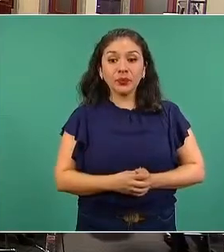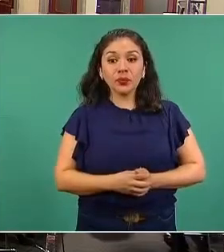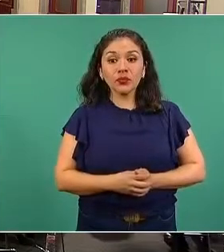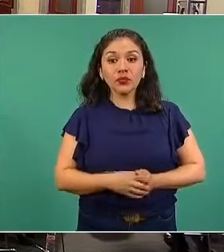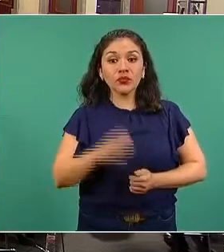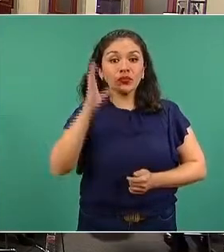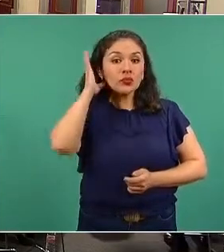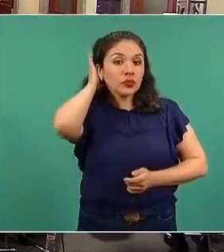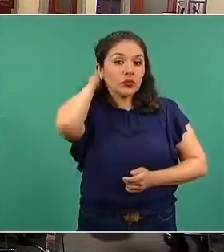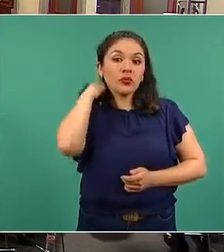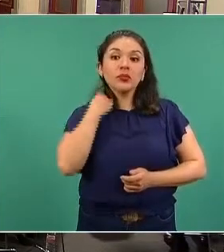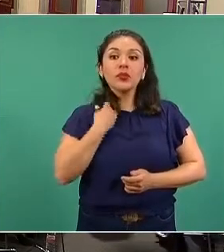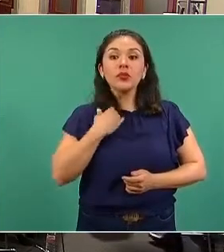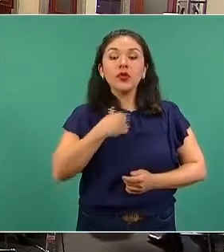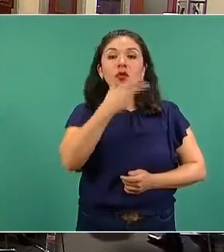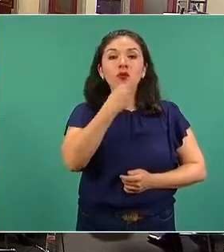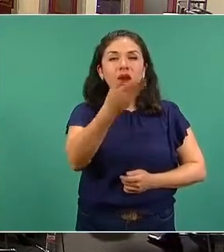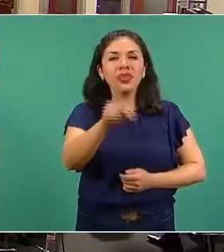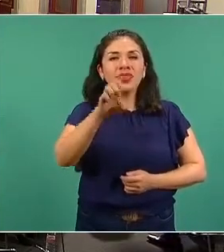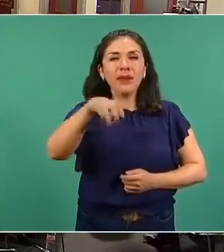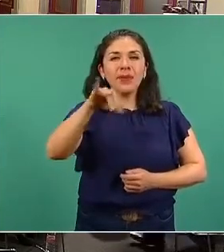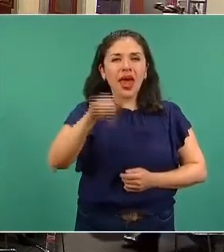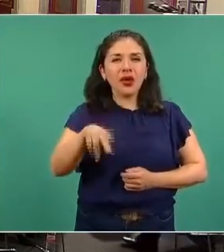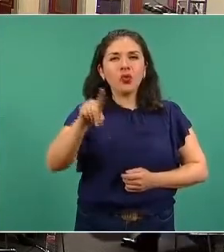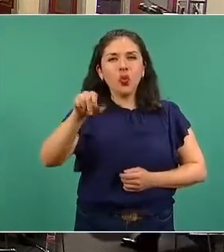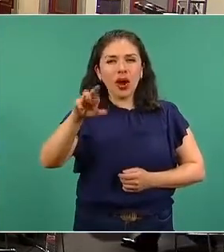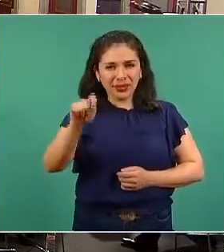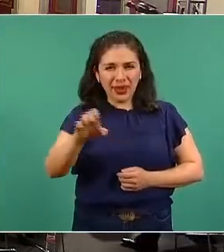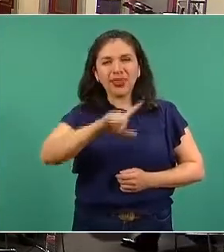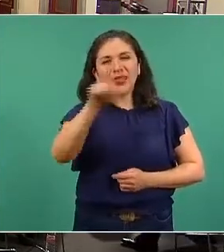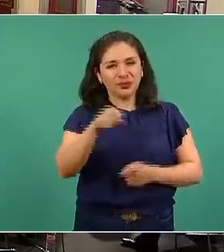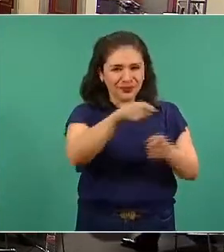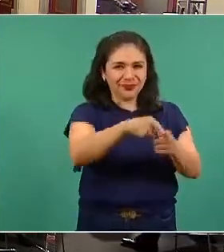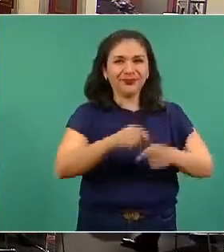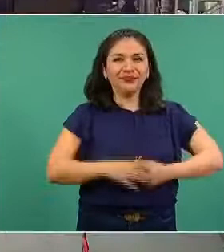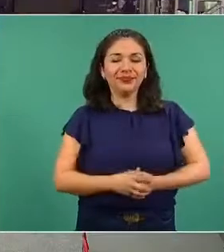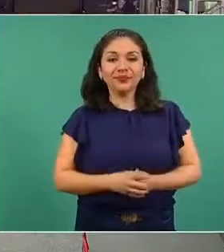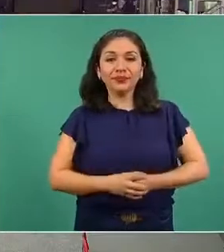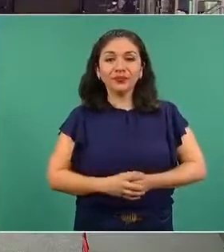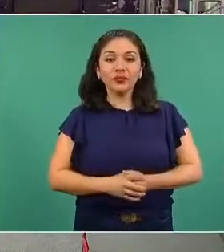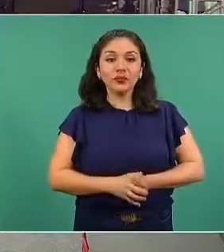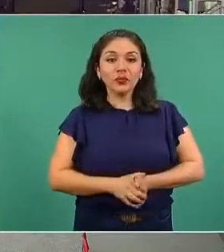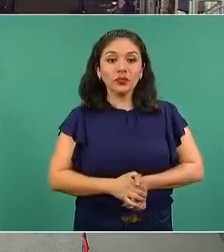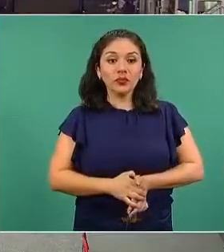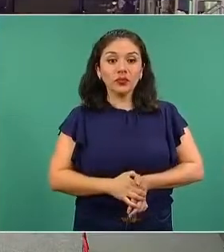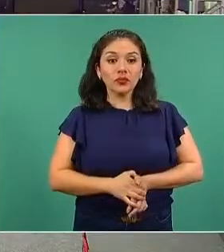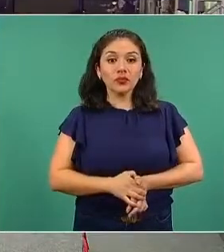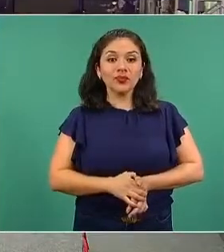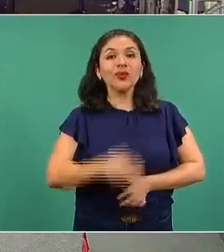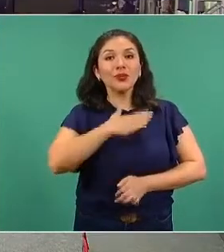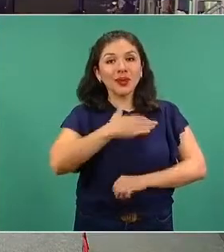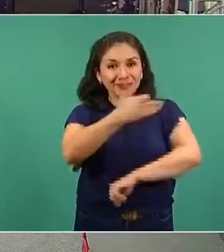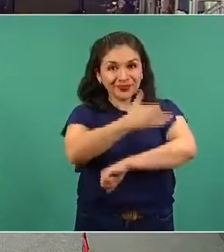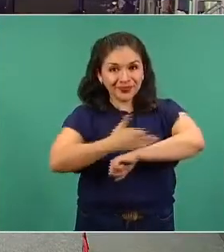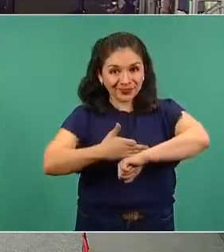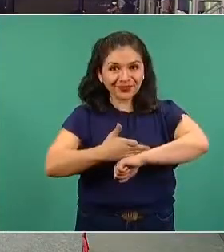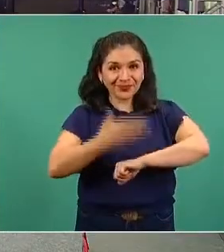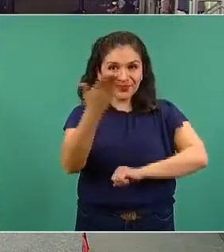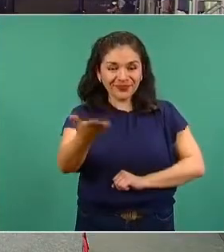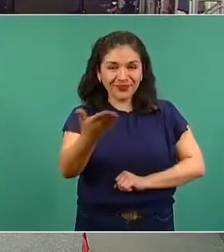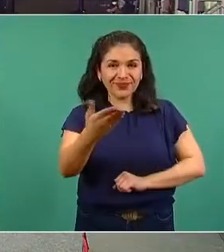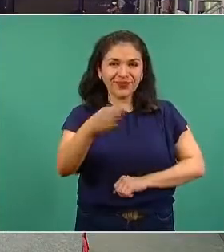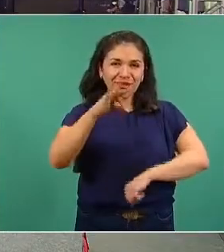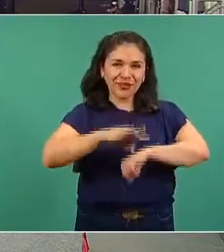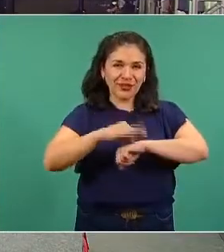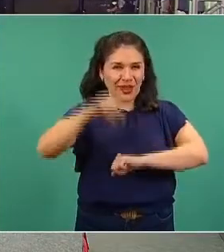Comentarios, vamos a empezar con Demián Duarte y nos seguimos por acá con ustedes. Seguro. Sí, buenas tardes. ¿Qué tal,